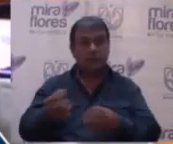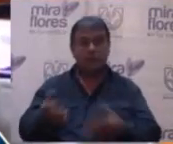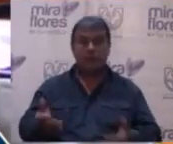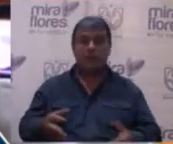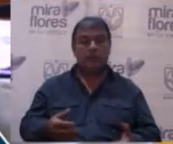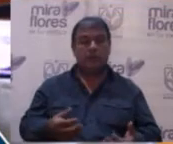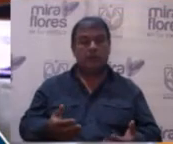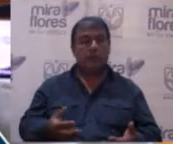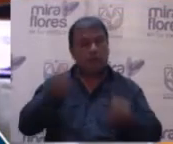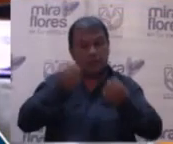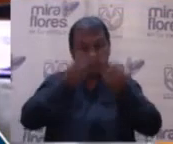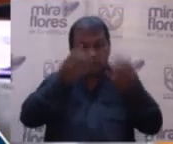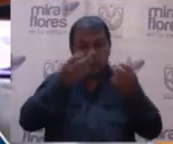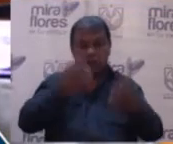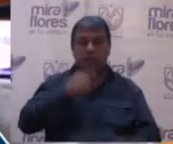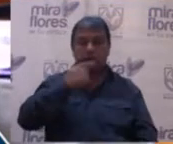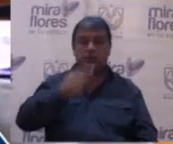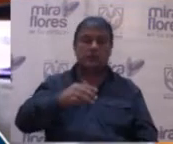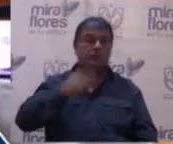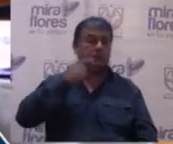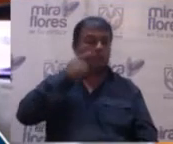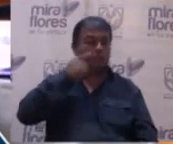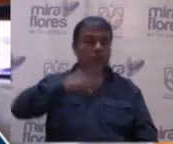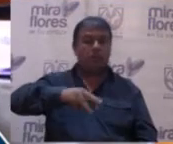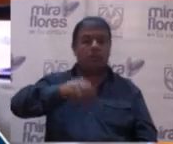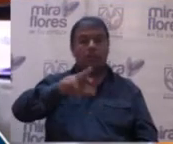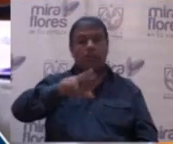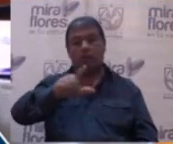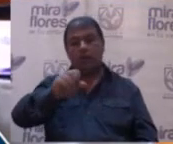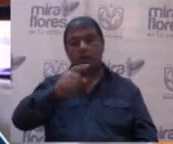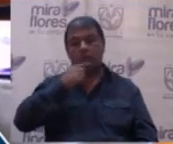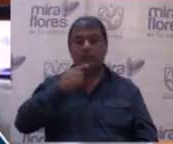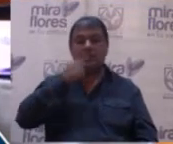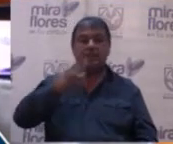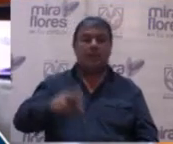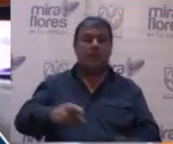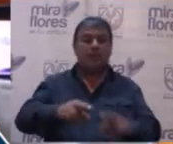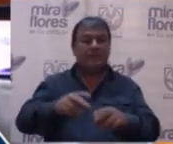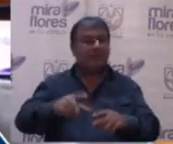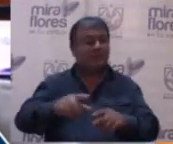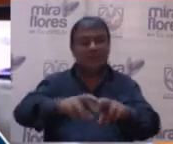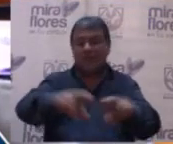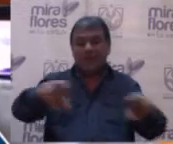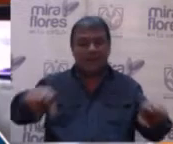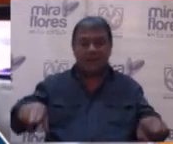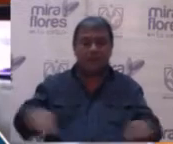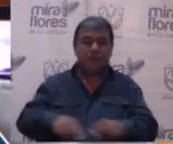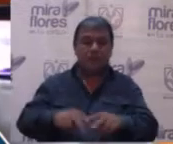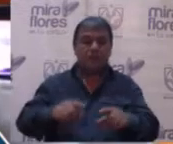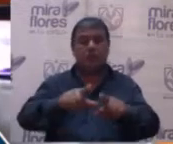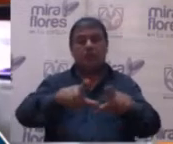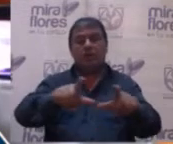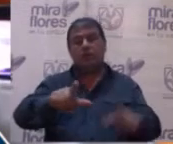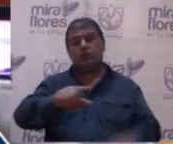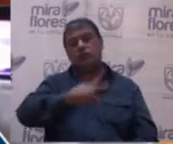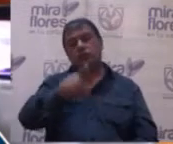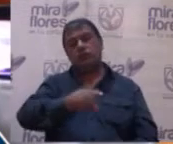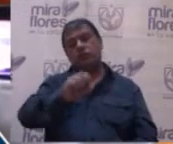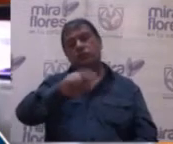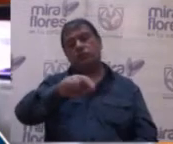que señala el señor Marlon, se refiere por la zona geográfica. A la zona noreste del distrito no